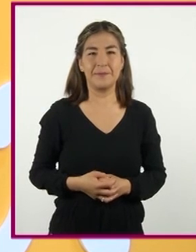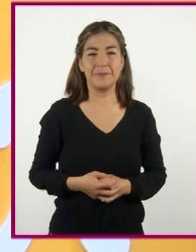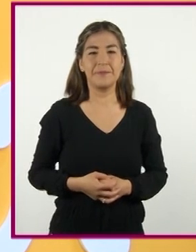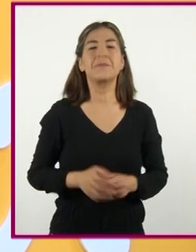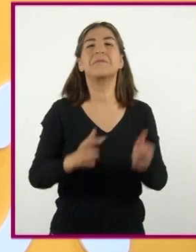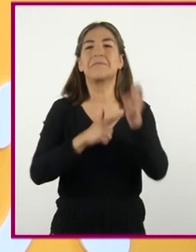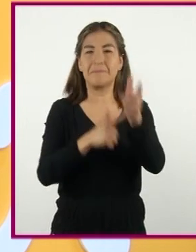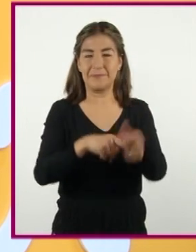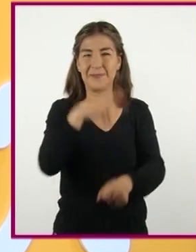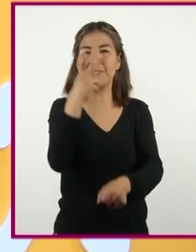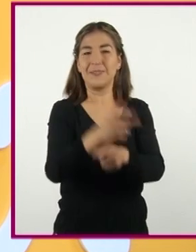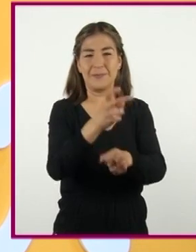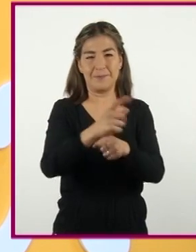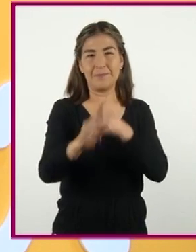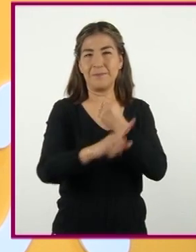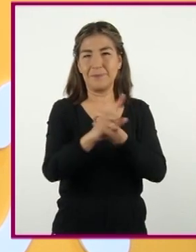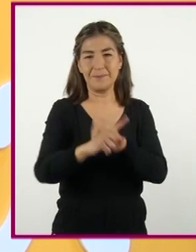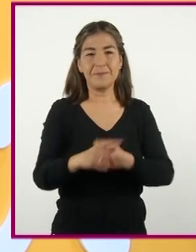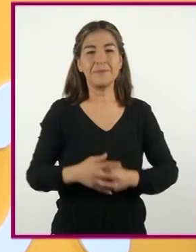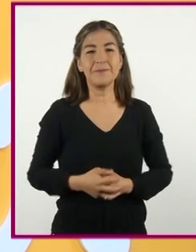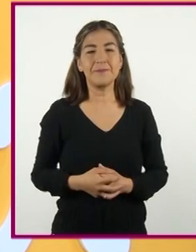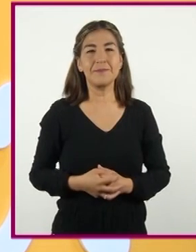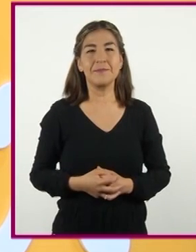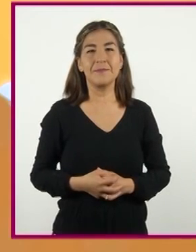Continuemos con el segundo problema.